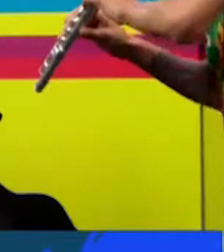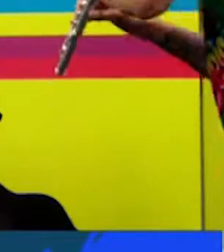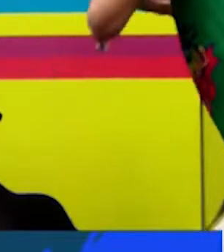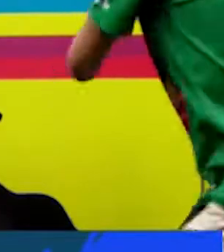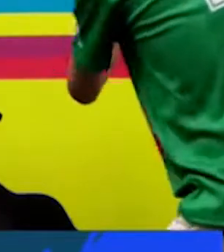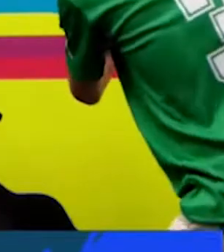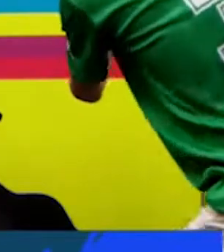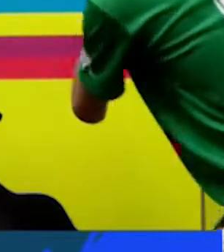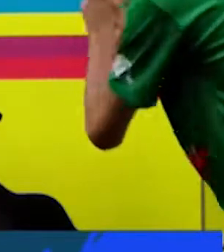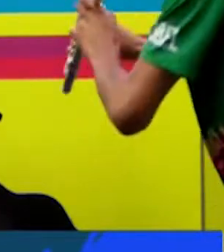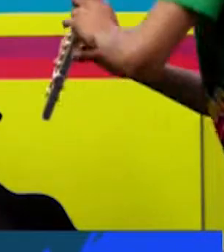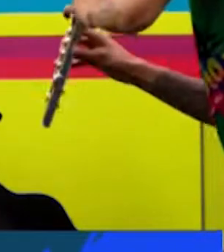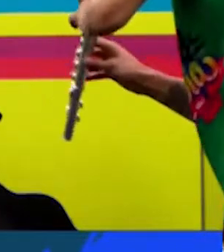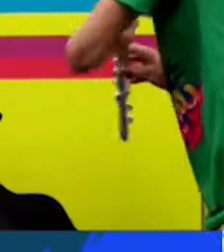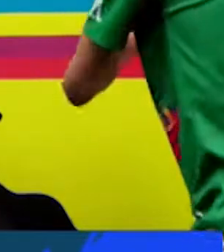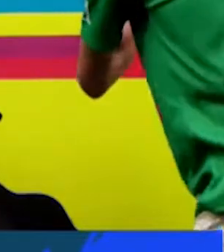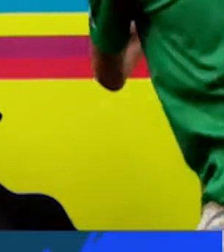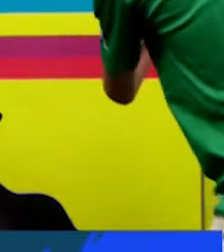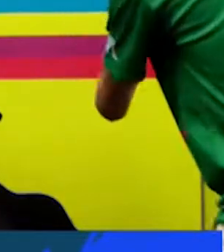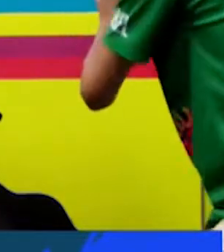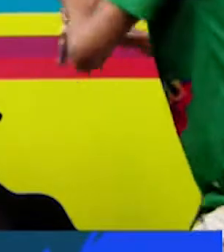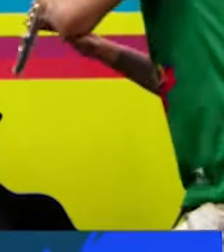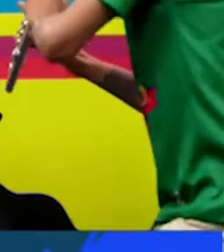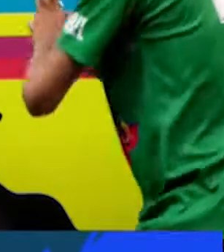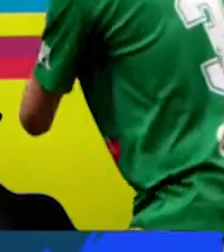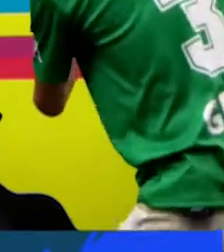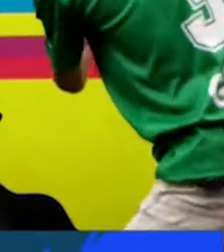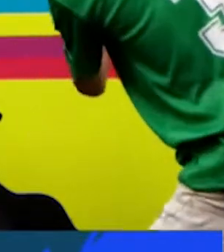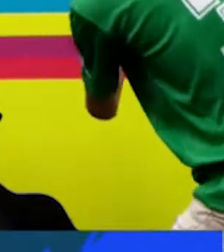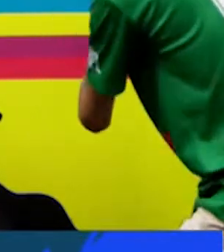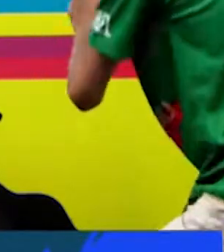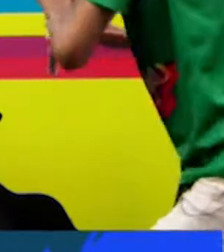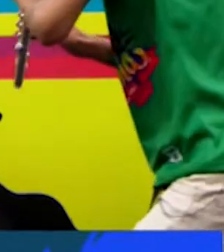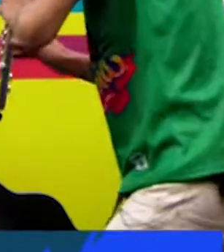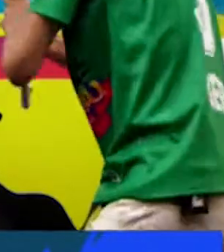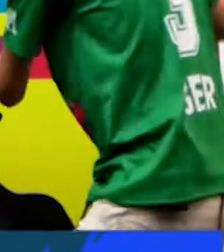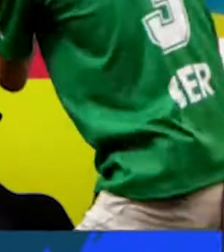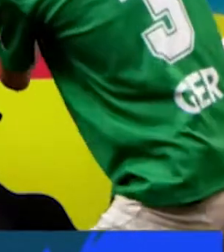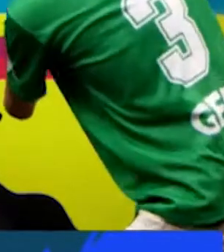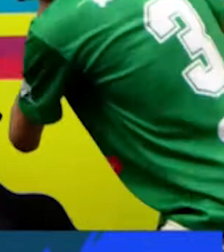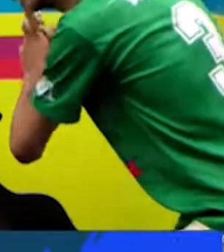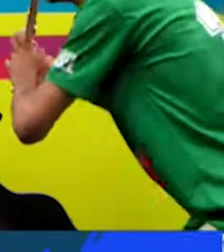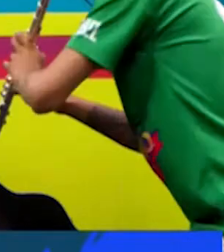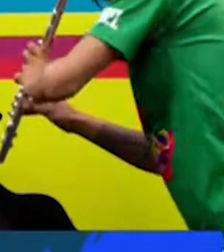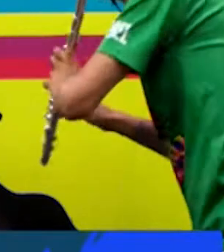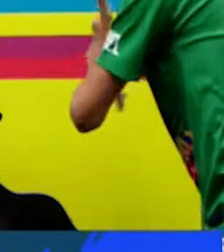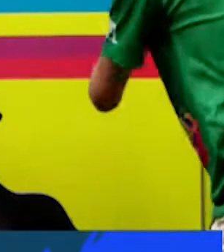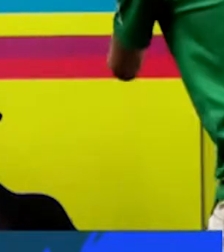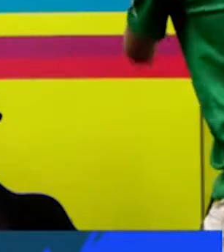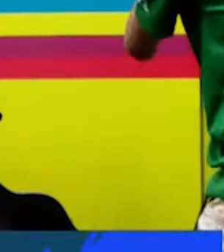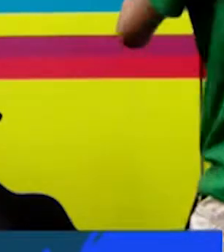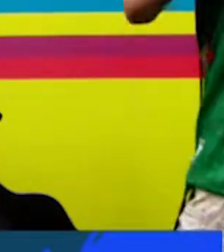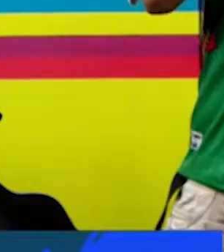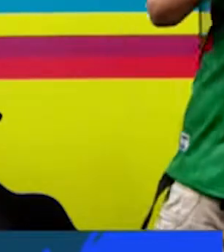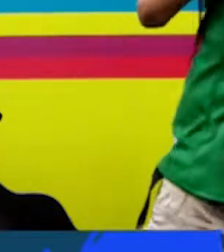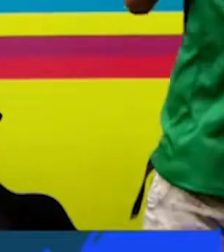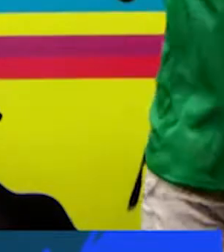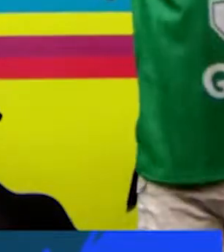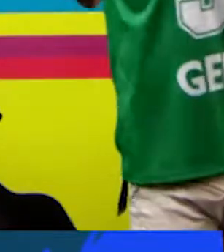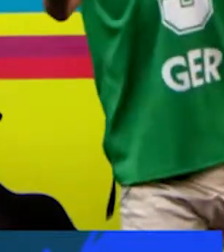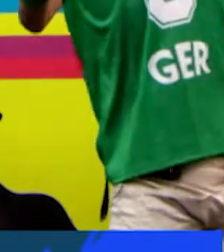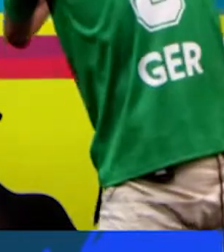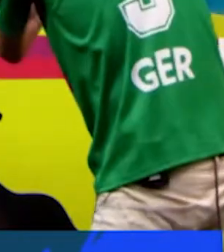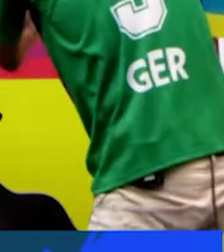Ay, ay, ay, bésame en la frente, mi luz. Quiero volverme un ser